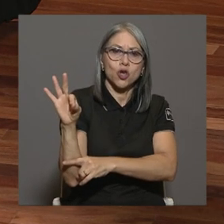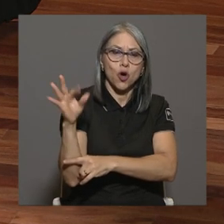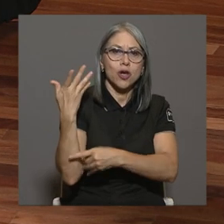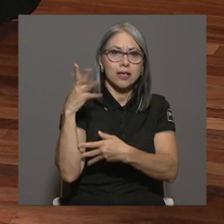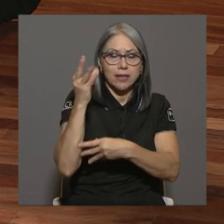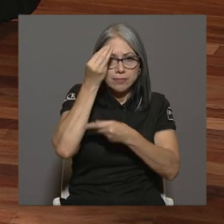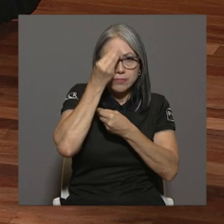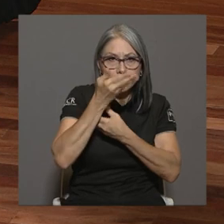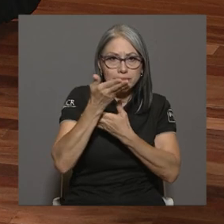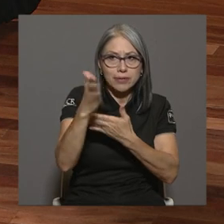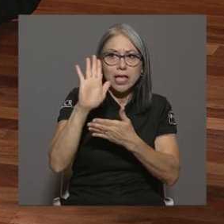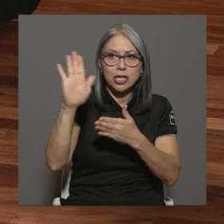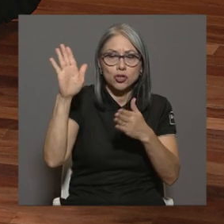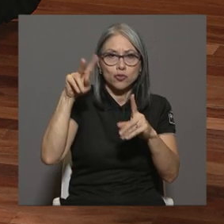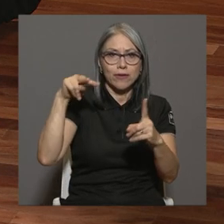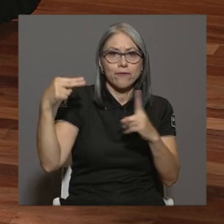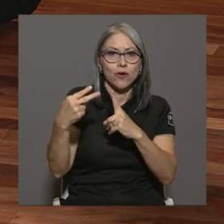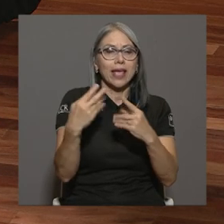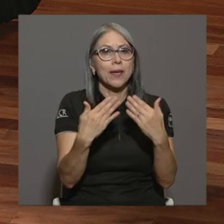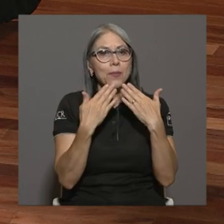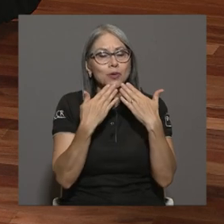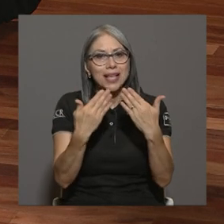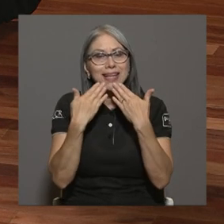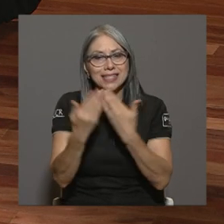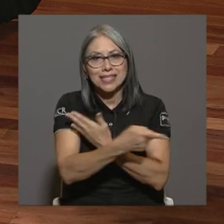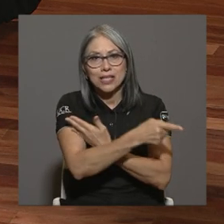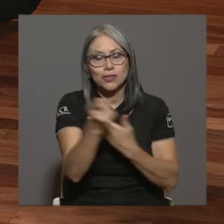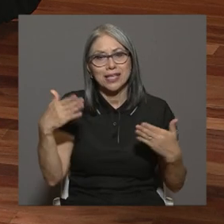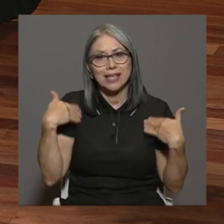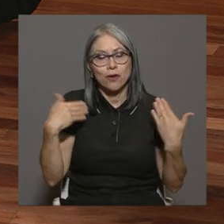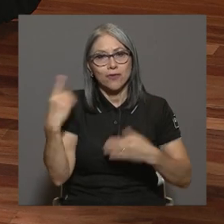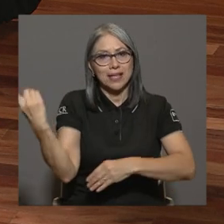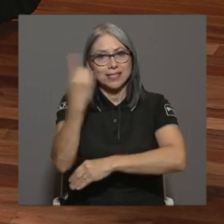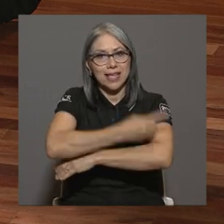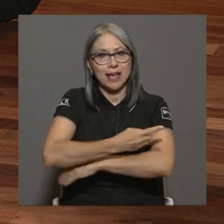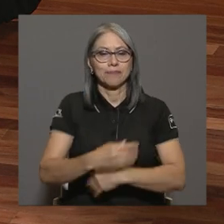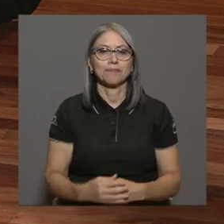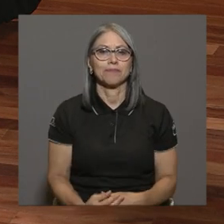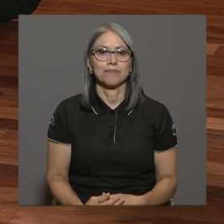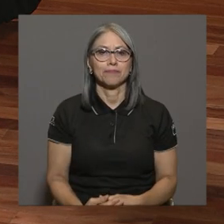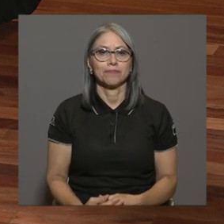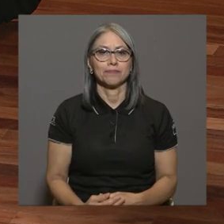visionario enfoque. Muchas gracias y que tengan un feliz día.